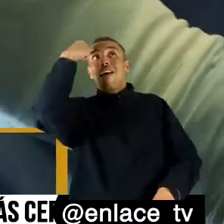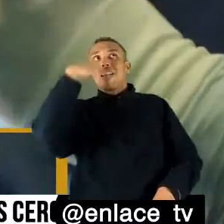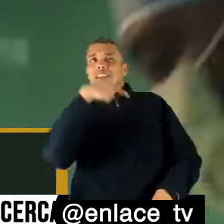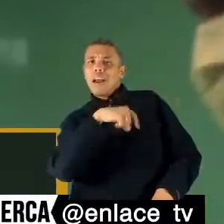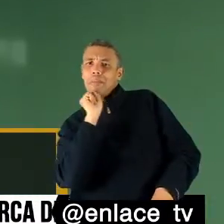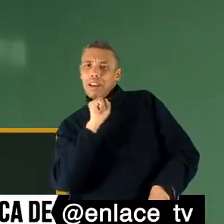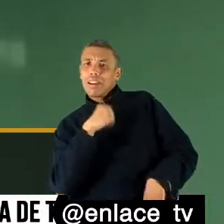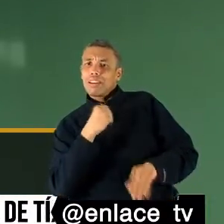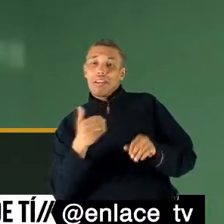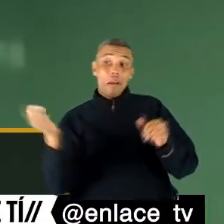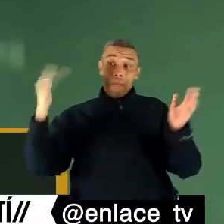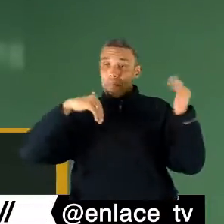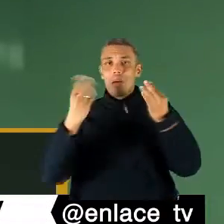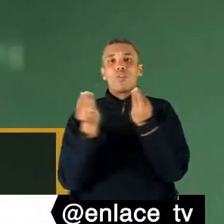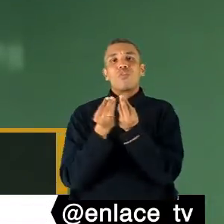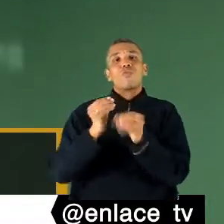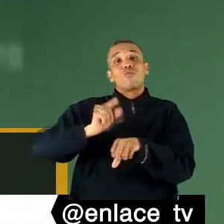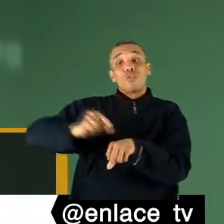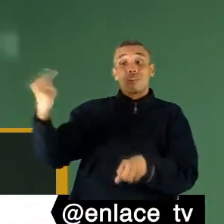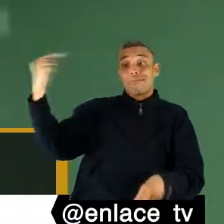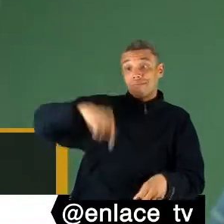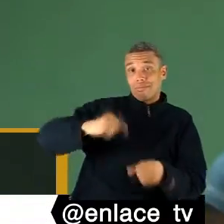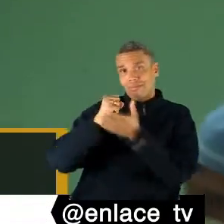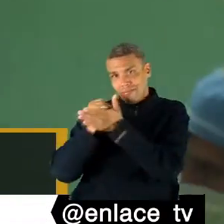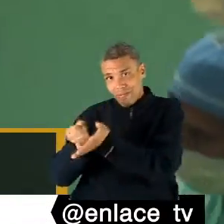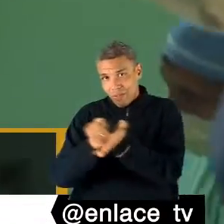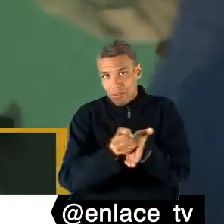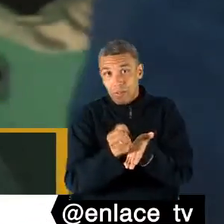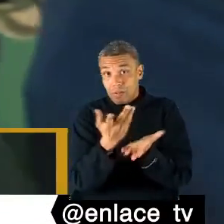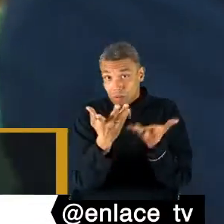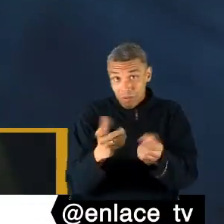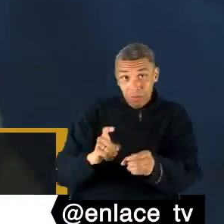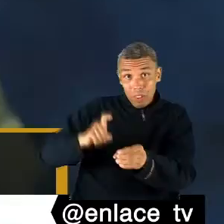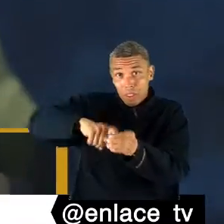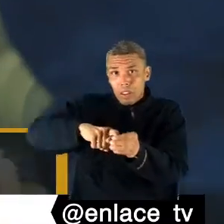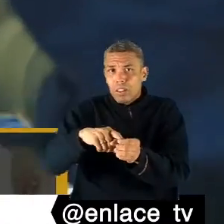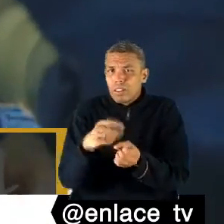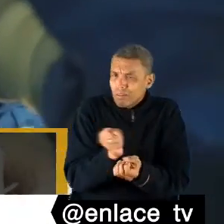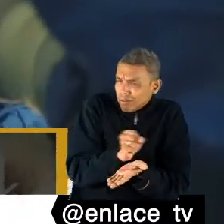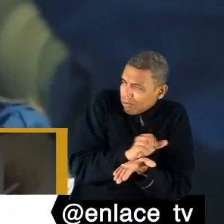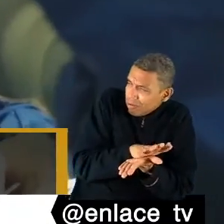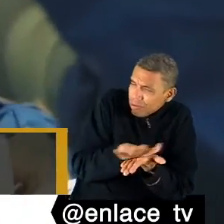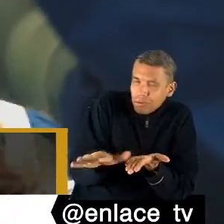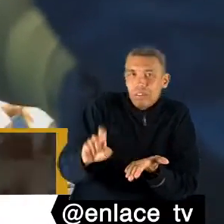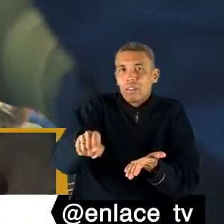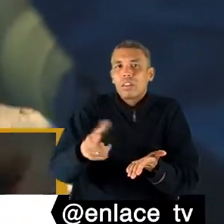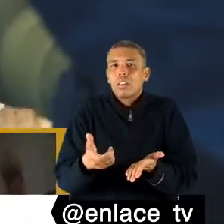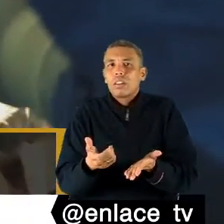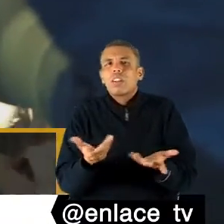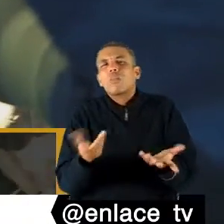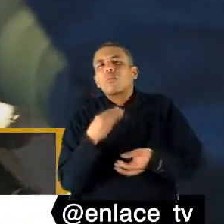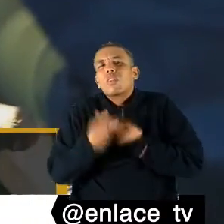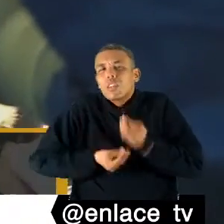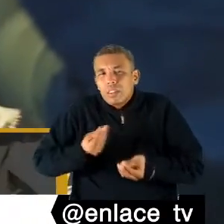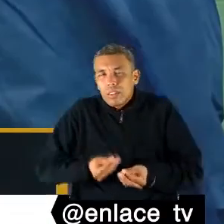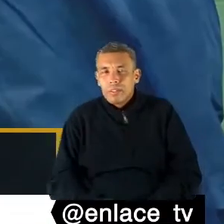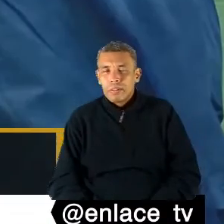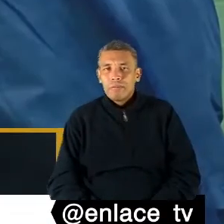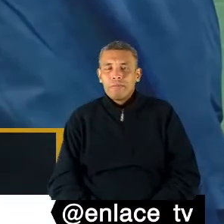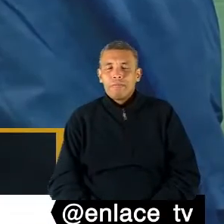Bueno, doctor, quienes deseen inscribirse, eso es de manera gratuita. ¿Qué requisitos deben cumplir? ¿A dónde deben dirigirse?